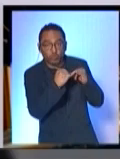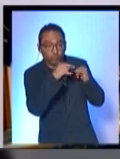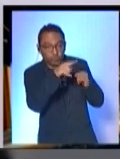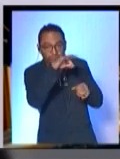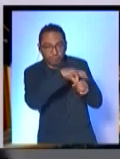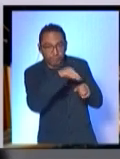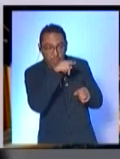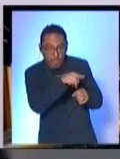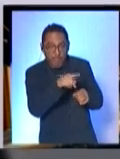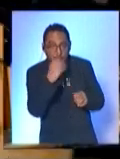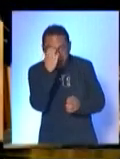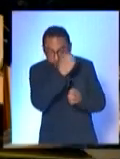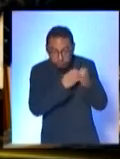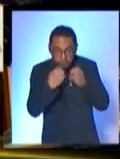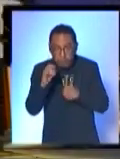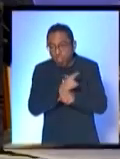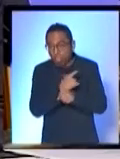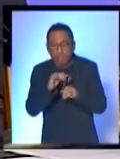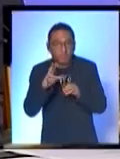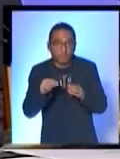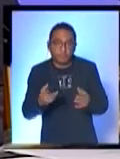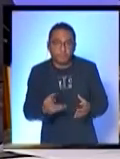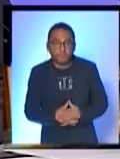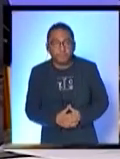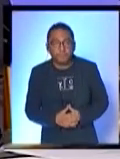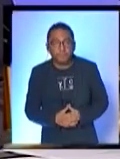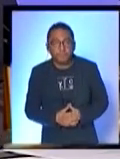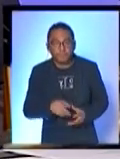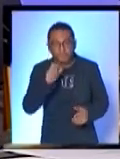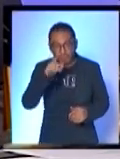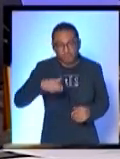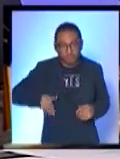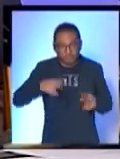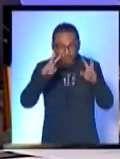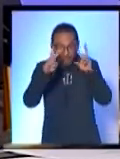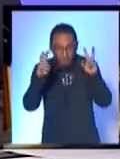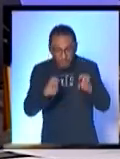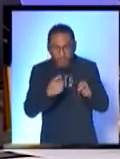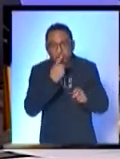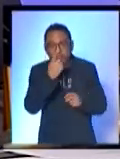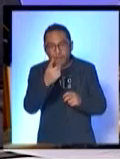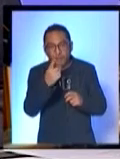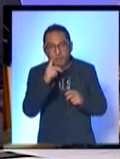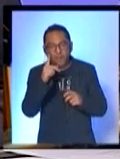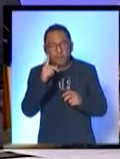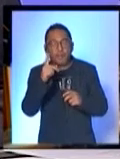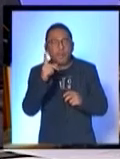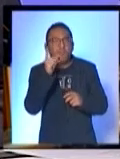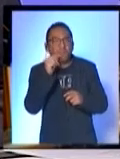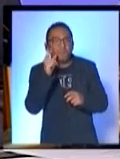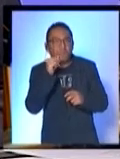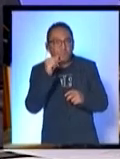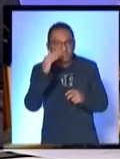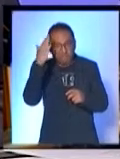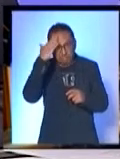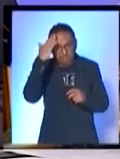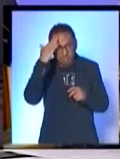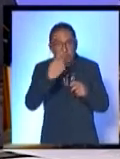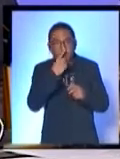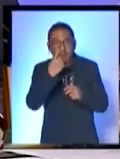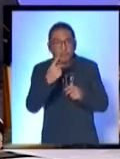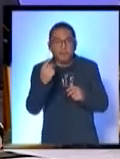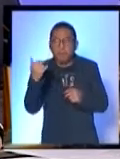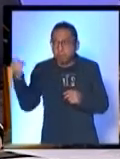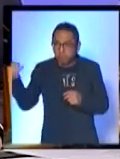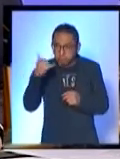no de este acuerdo. Y sobre este tema el funcionario aclaró que no se ha recibido llamada alguna de